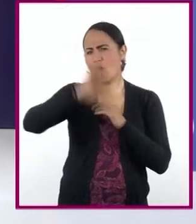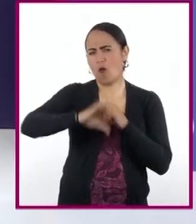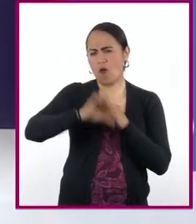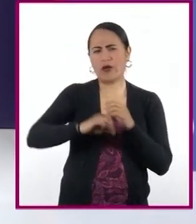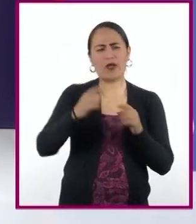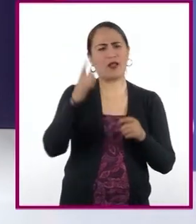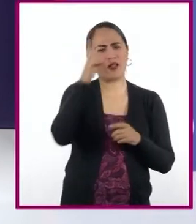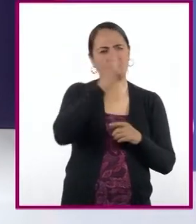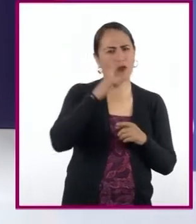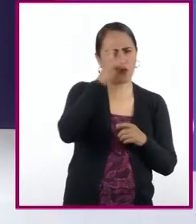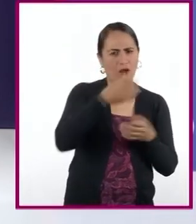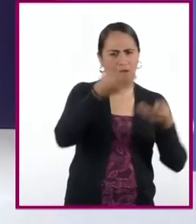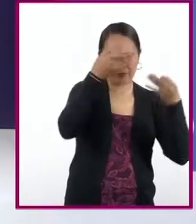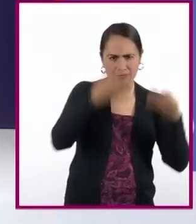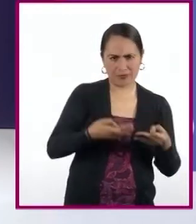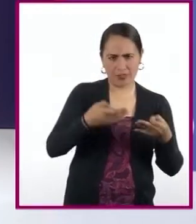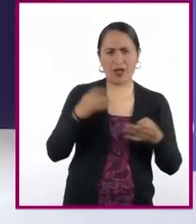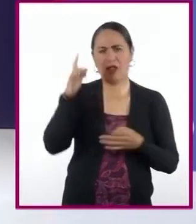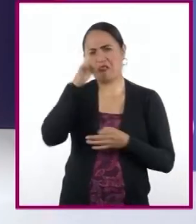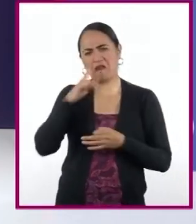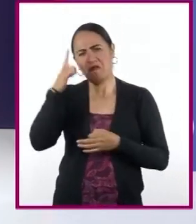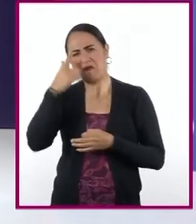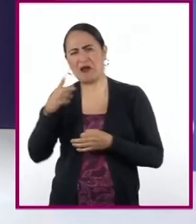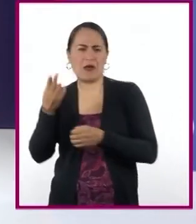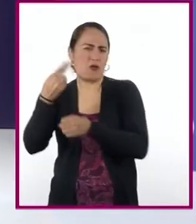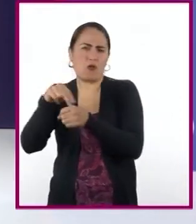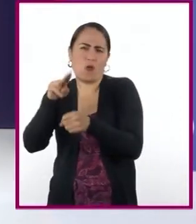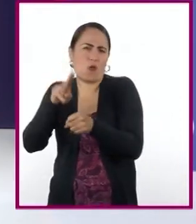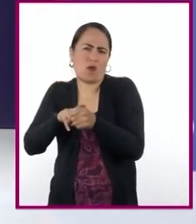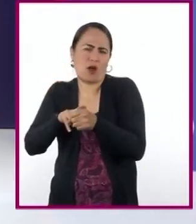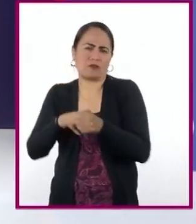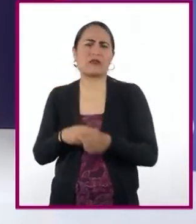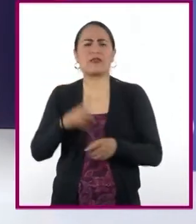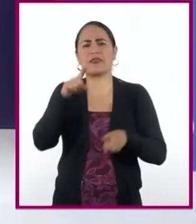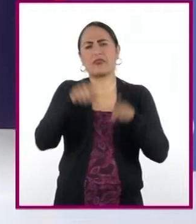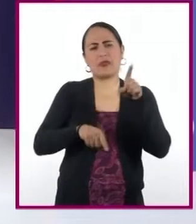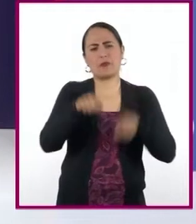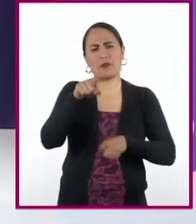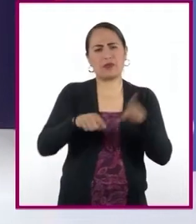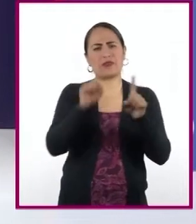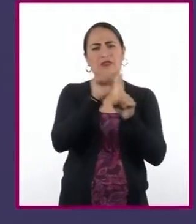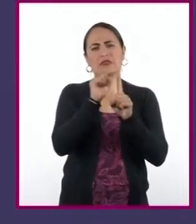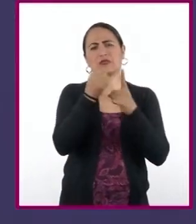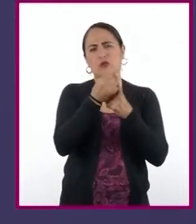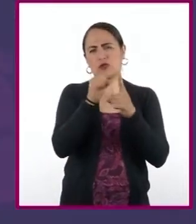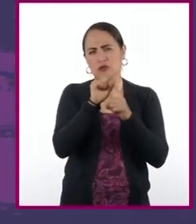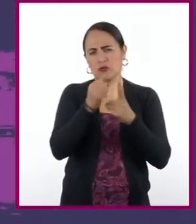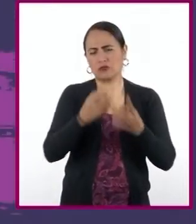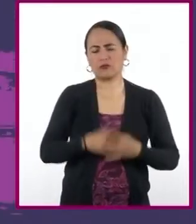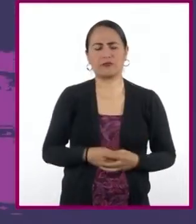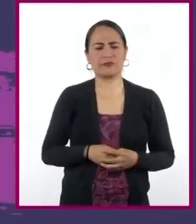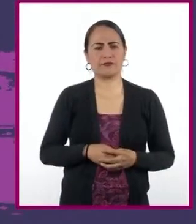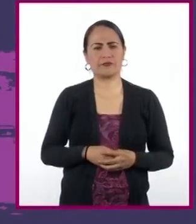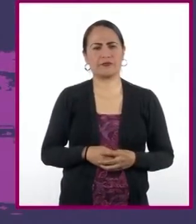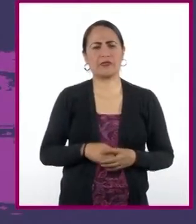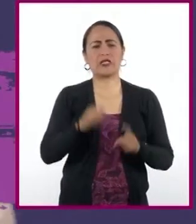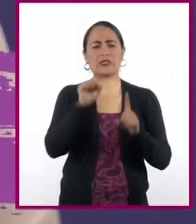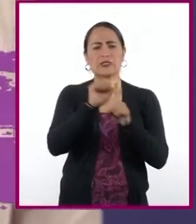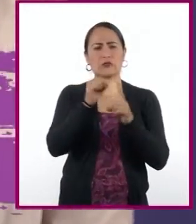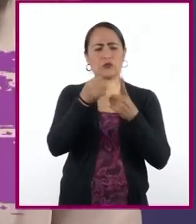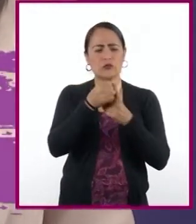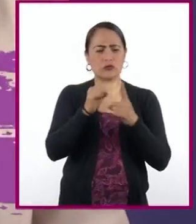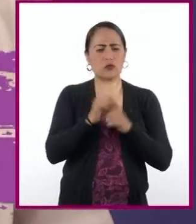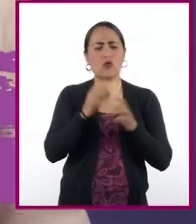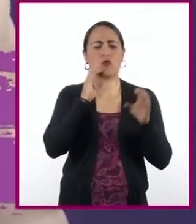lenguaje formal y el lenguaje informal, de acuerdo con la situación en la que se encuentren. Una situación